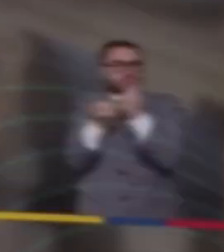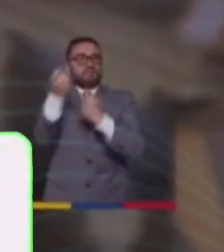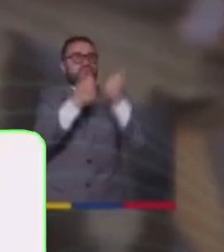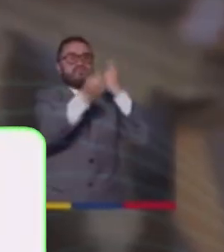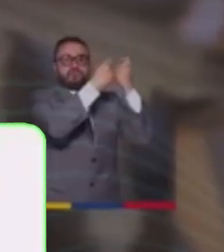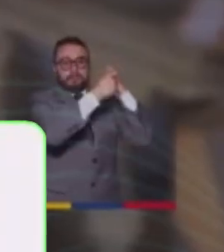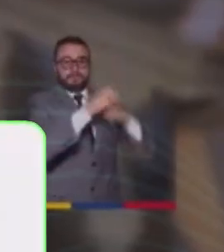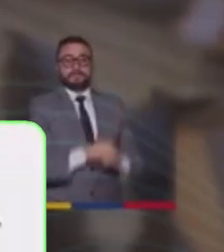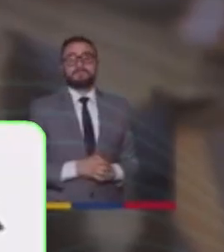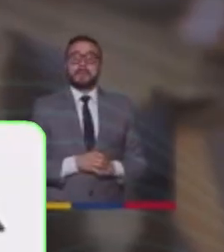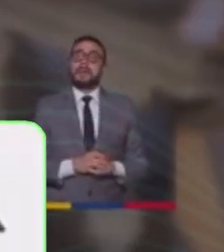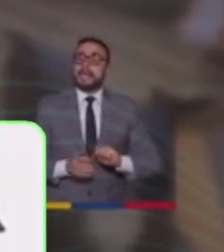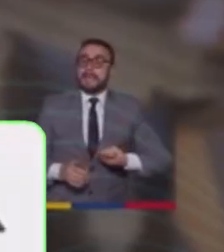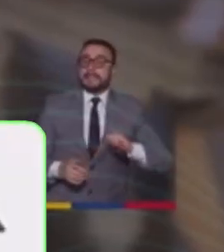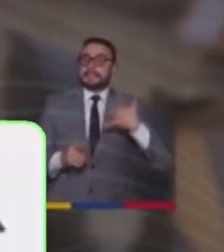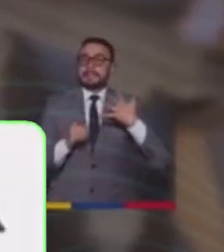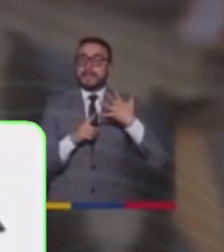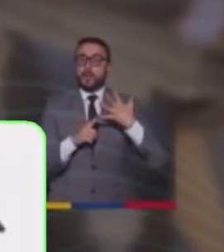presidente.